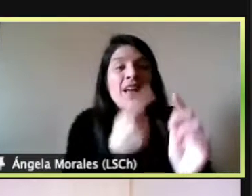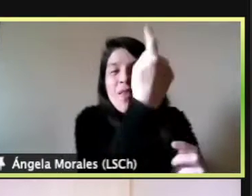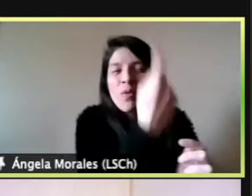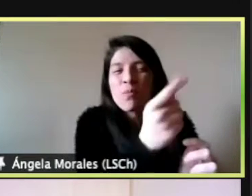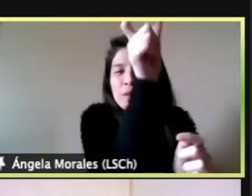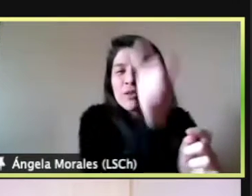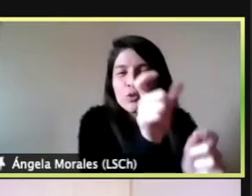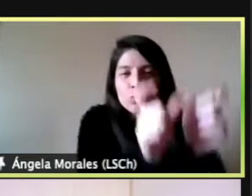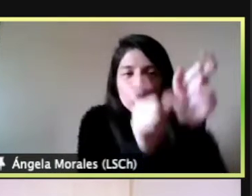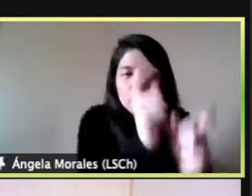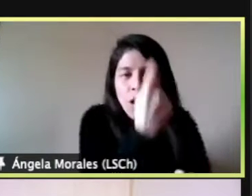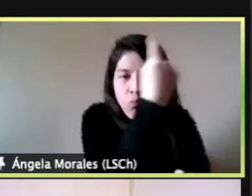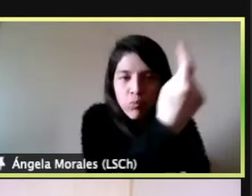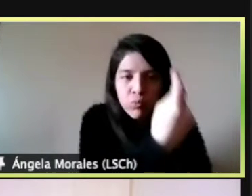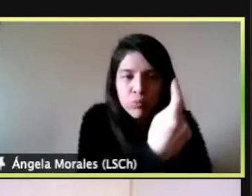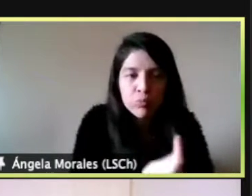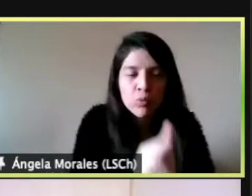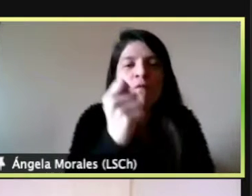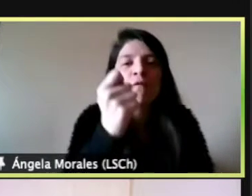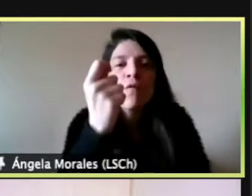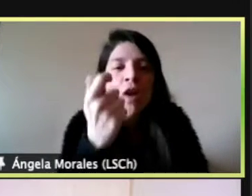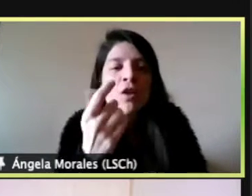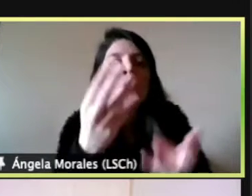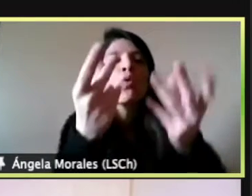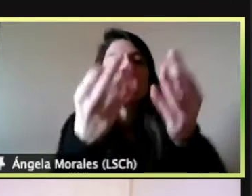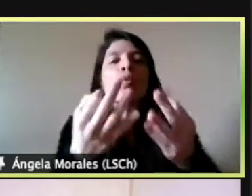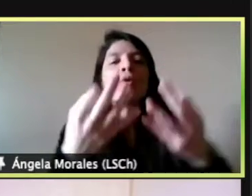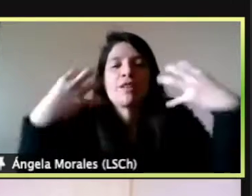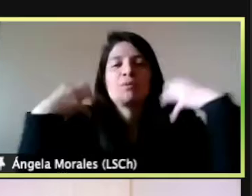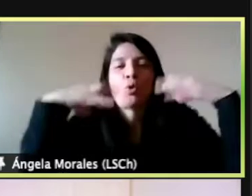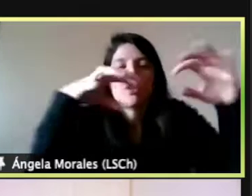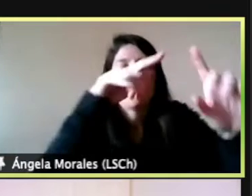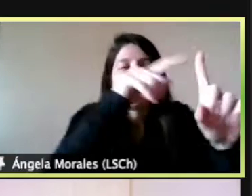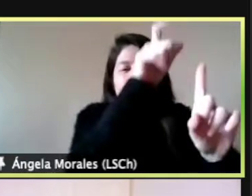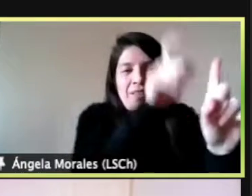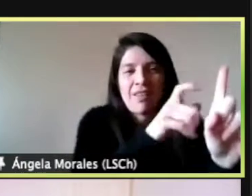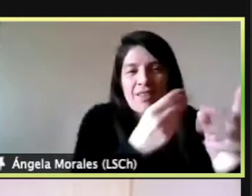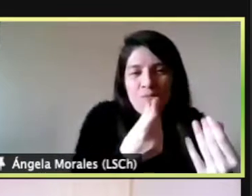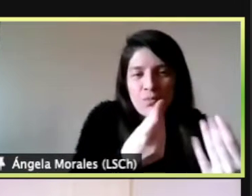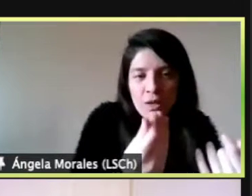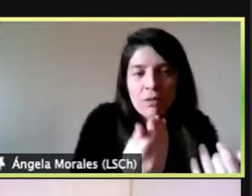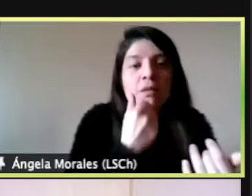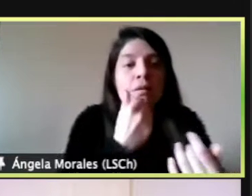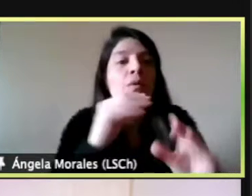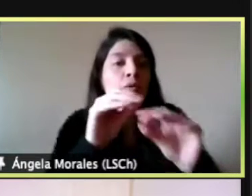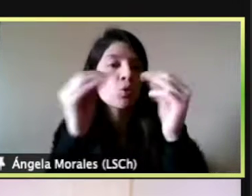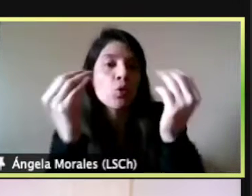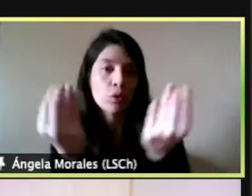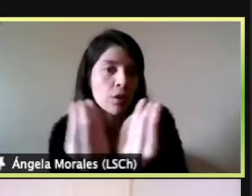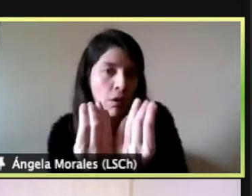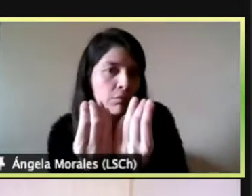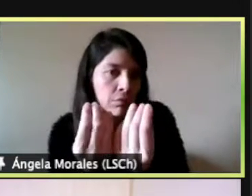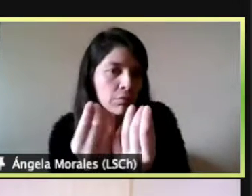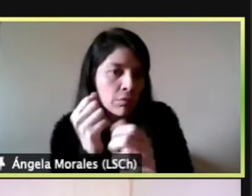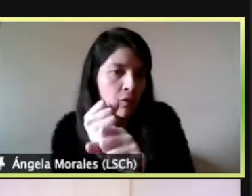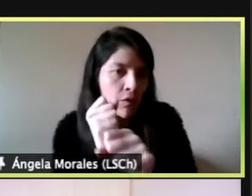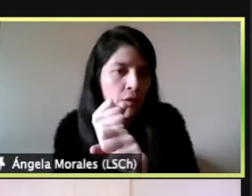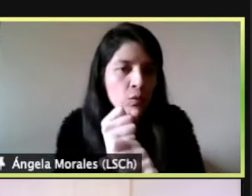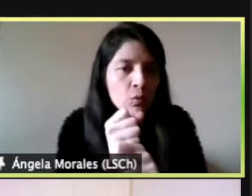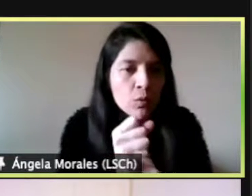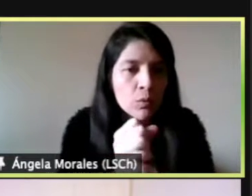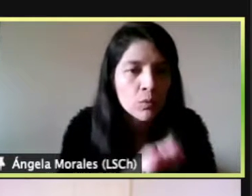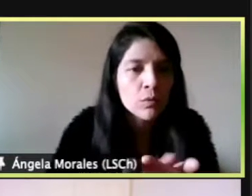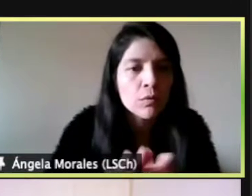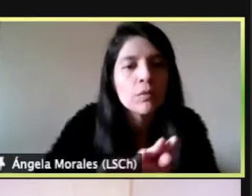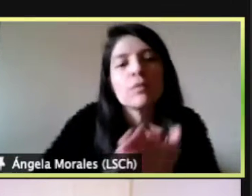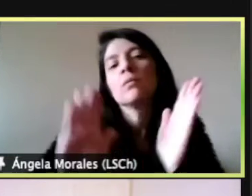responsabilidad sobre esos gastos, ¿ya? Y también el total de lo que se ha trabajado. Entonces aquí podemos realizar la